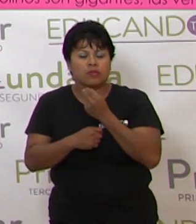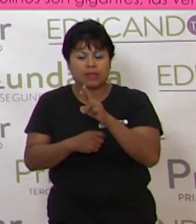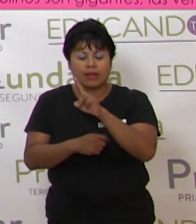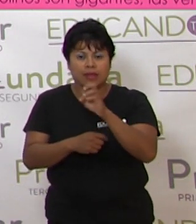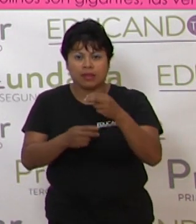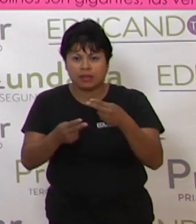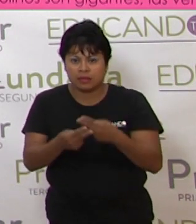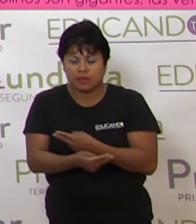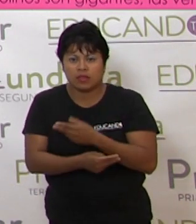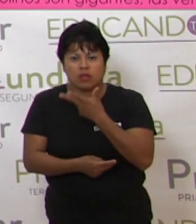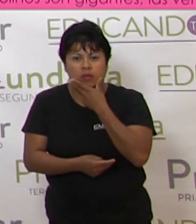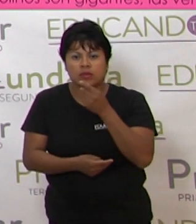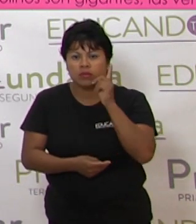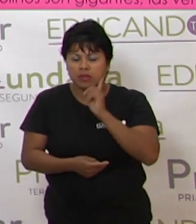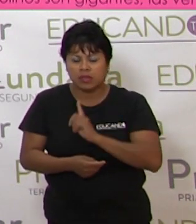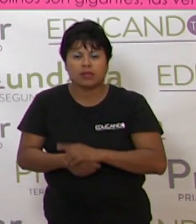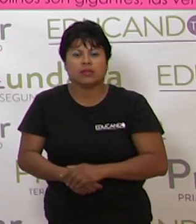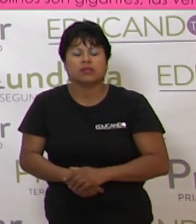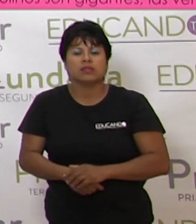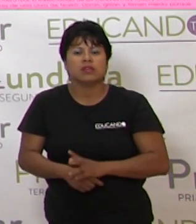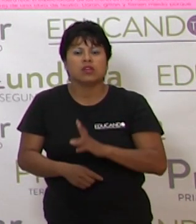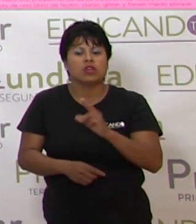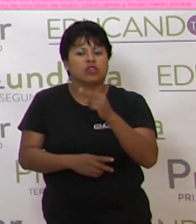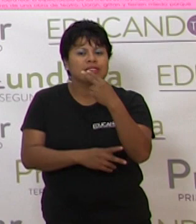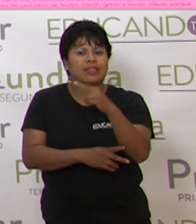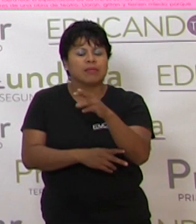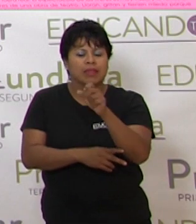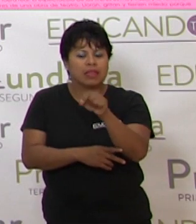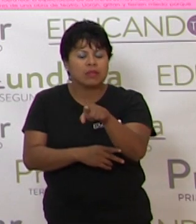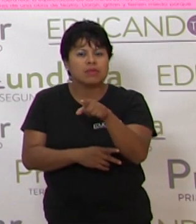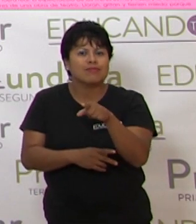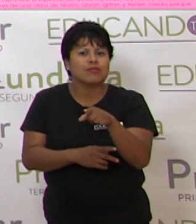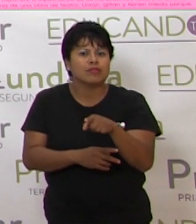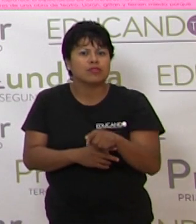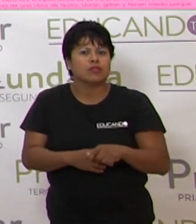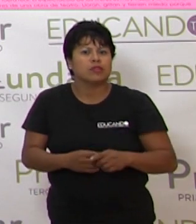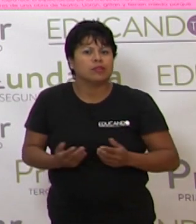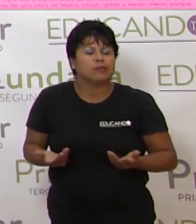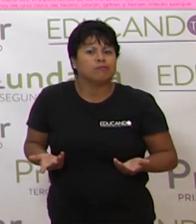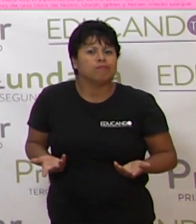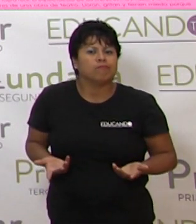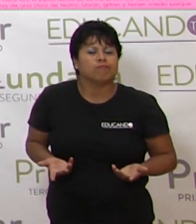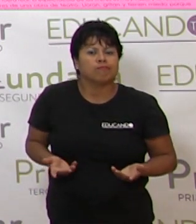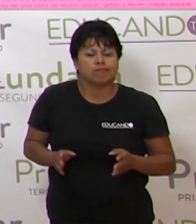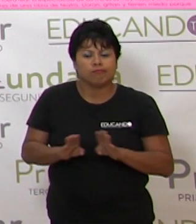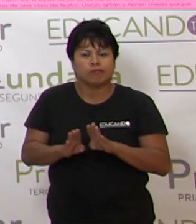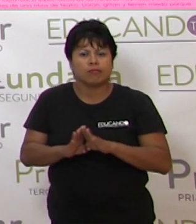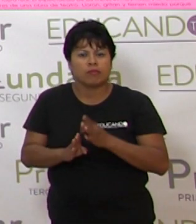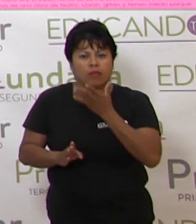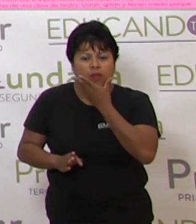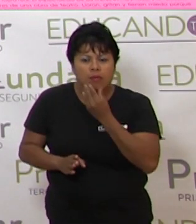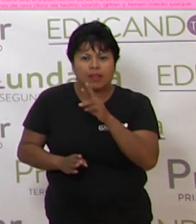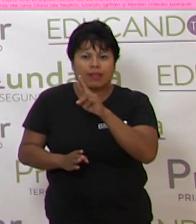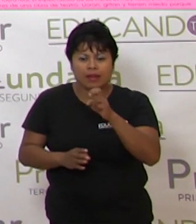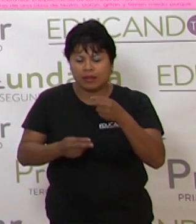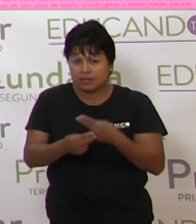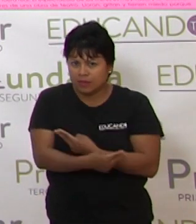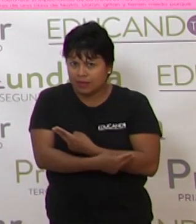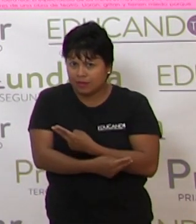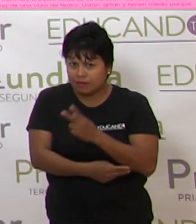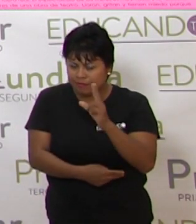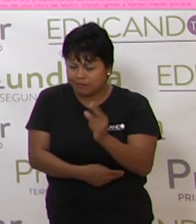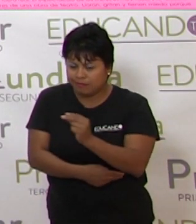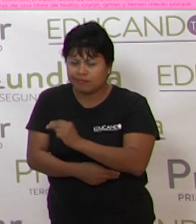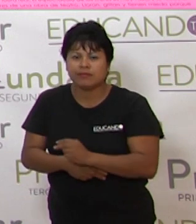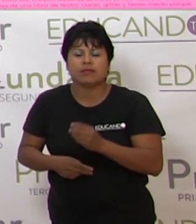Renacimiento y las mujeres del Renacimiento no se llamaban a ellos mismos como hombres del Renacimiento.